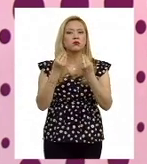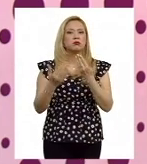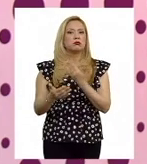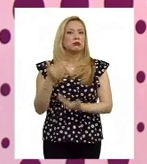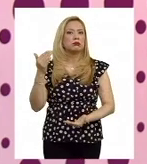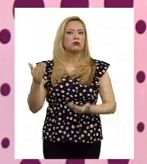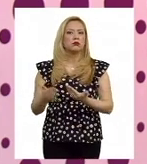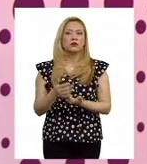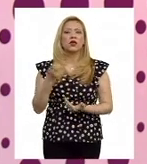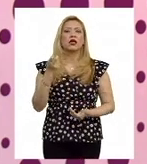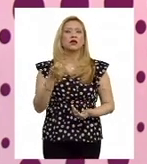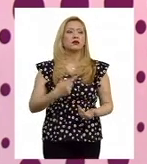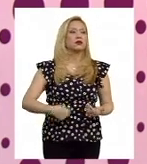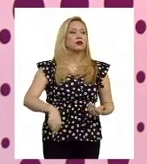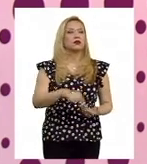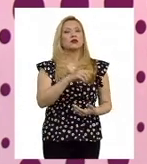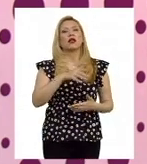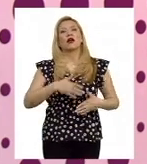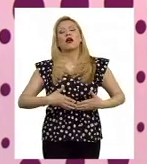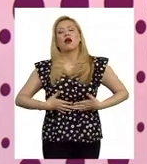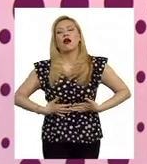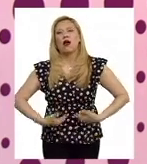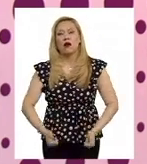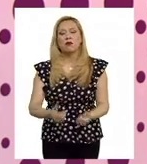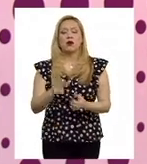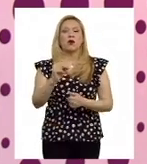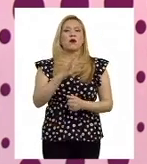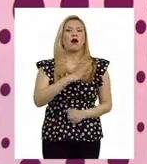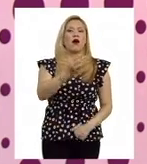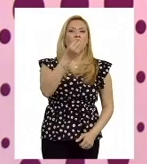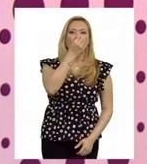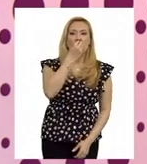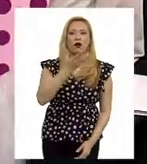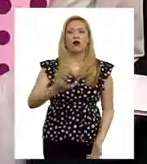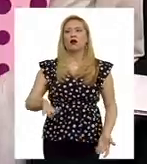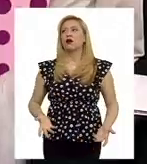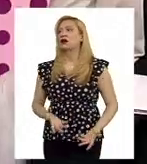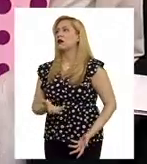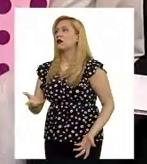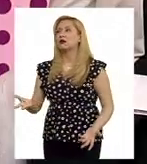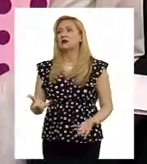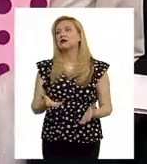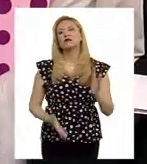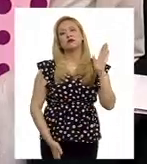de inseguridad alimentaria y uno de los factores expulsores de población.